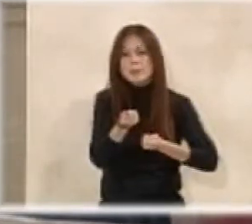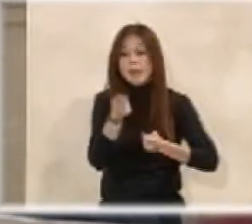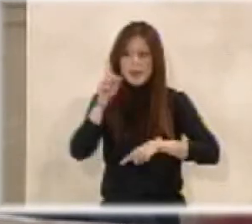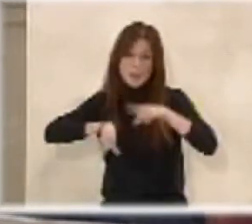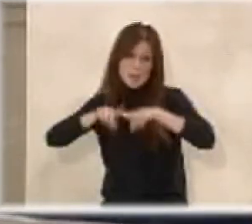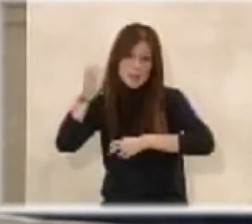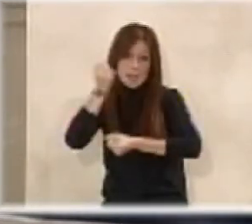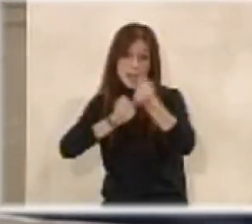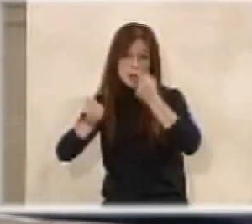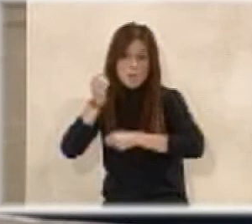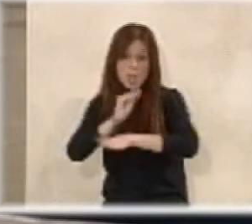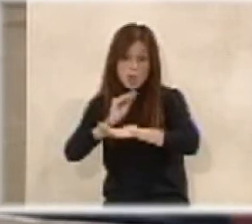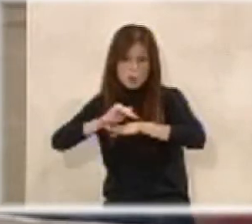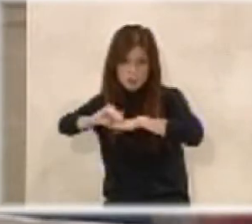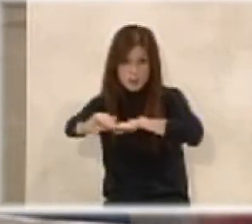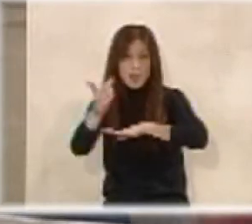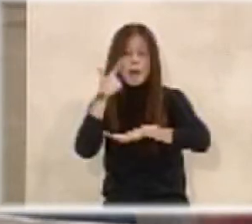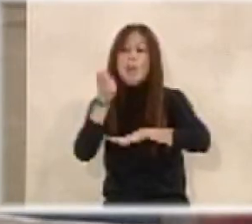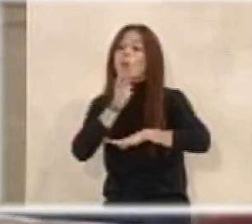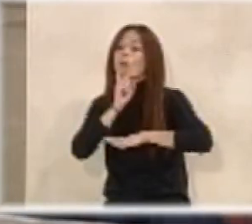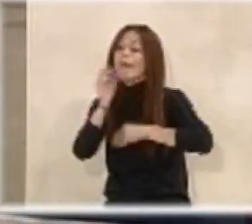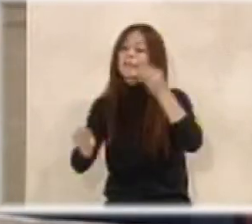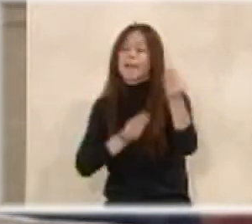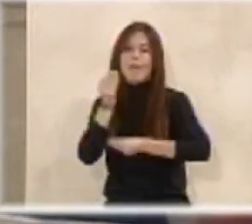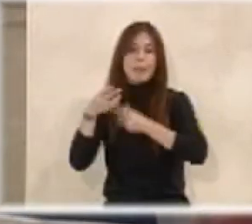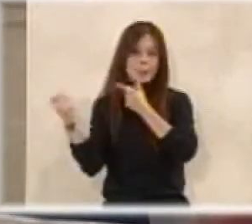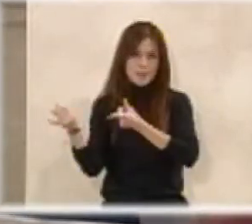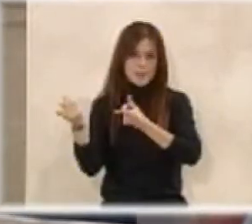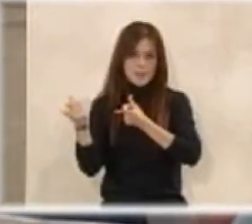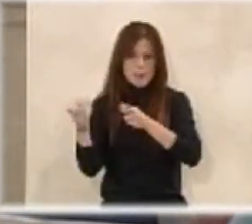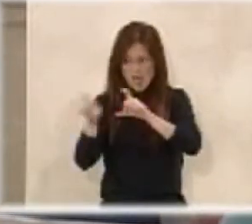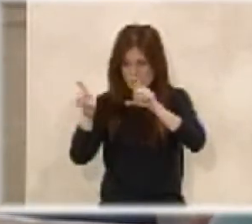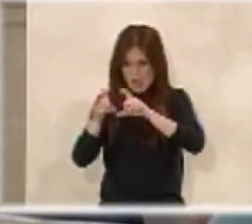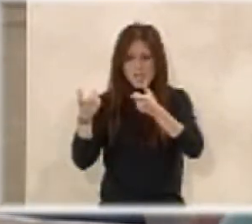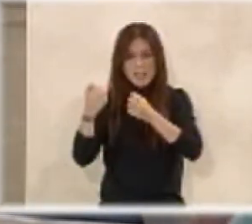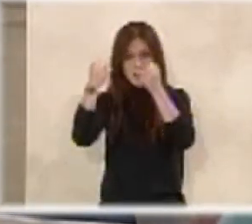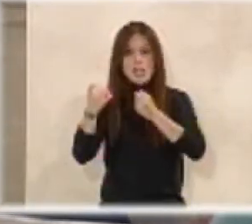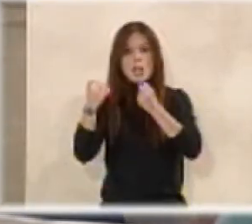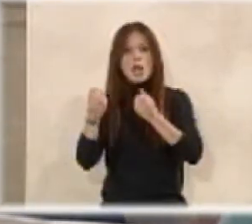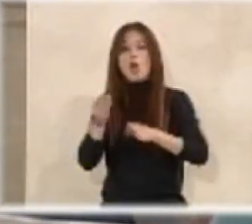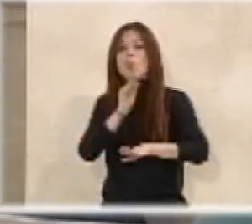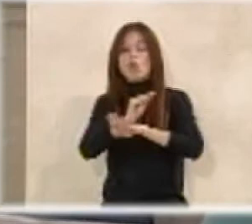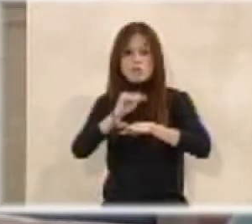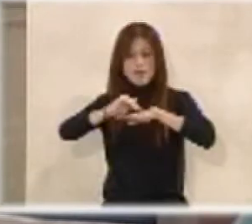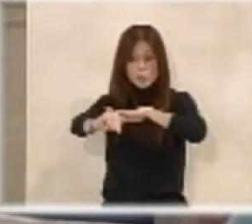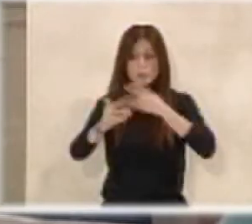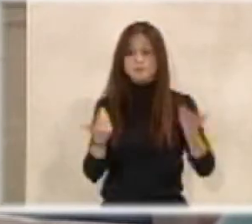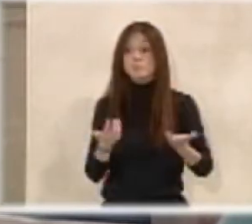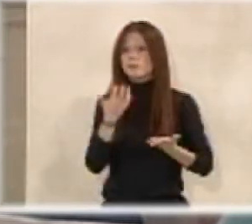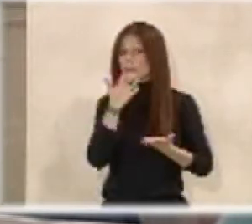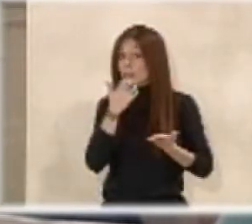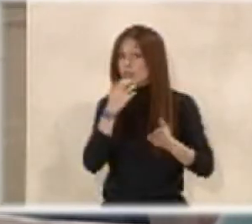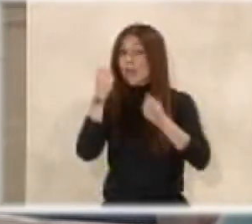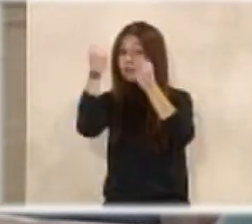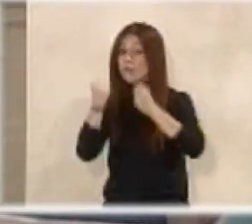que tiene la entidad de conservación, las actuaciones de la entidad de conservación. Es más, la disolución de la entidad